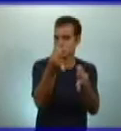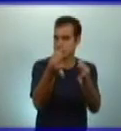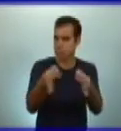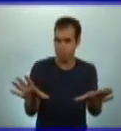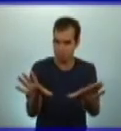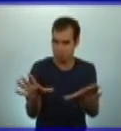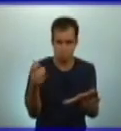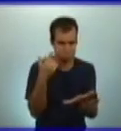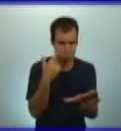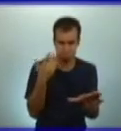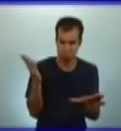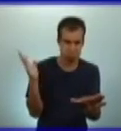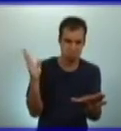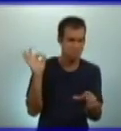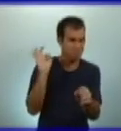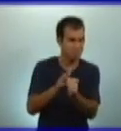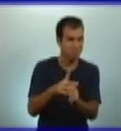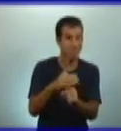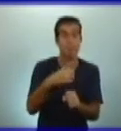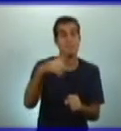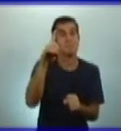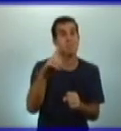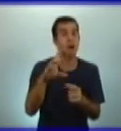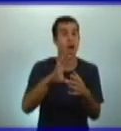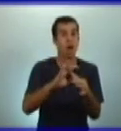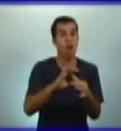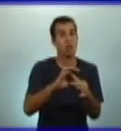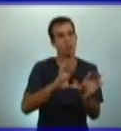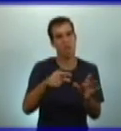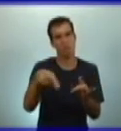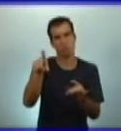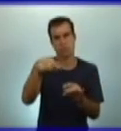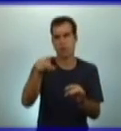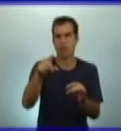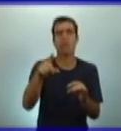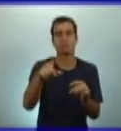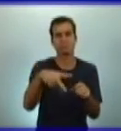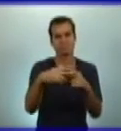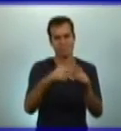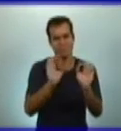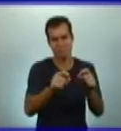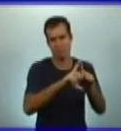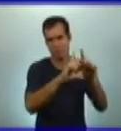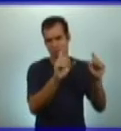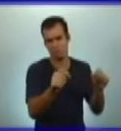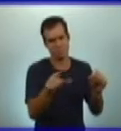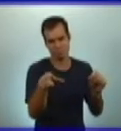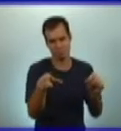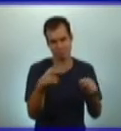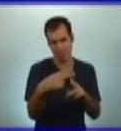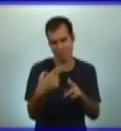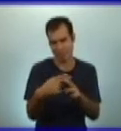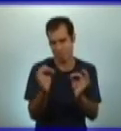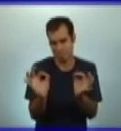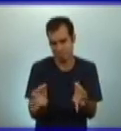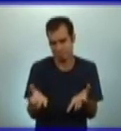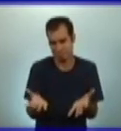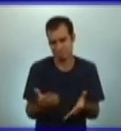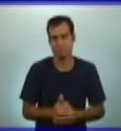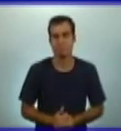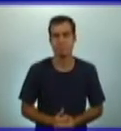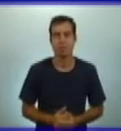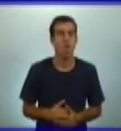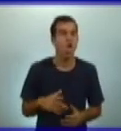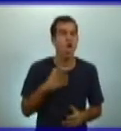problemas. Creo que desde primer grado ya se resuelven ejercicios, problemas de este tipo, o sea, problemas simples. ¿Dónde está la complejidad de